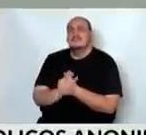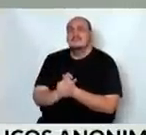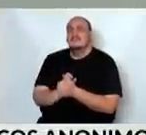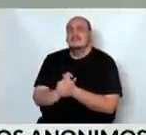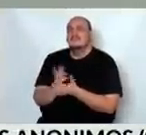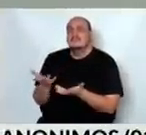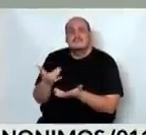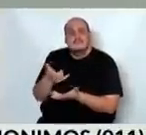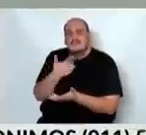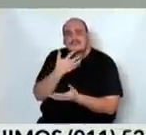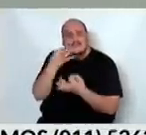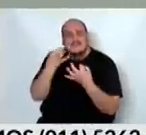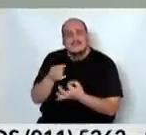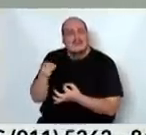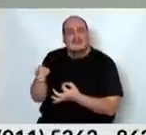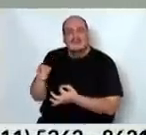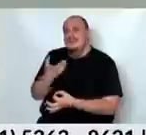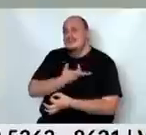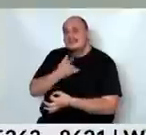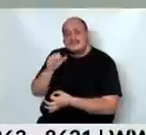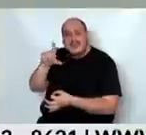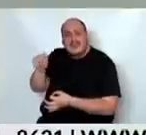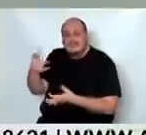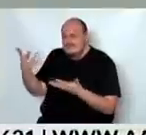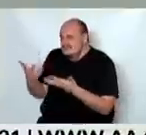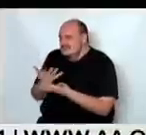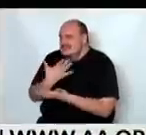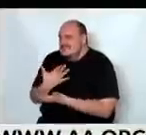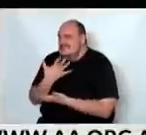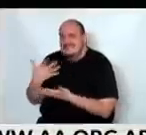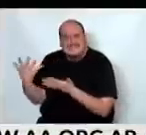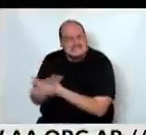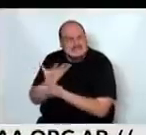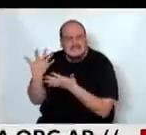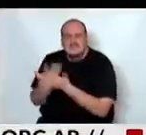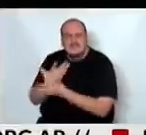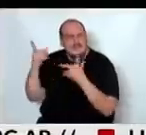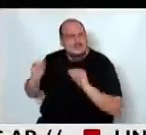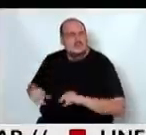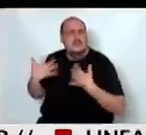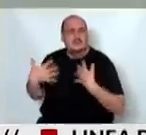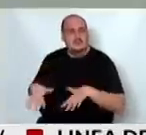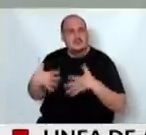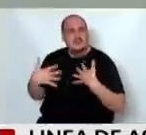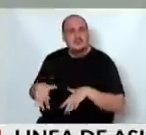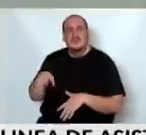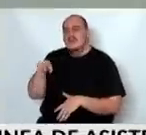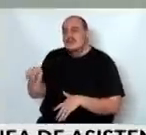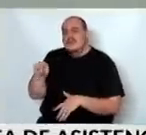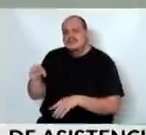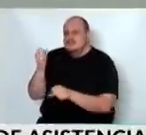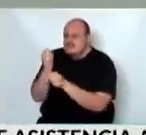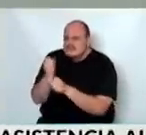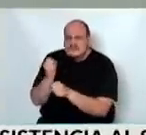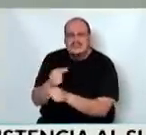te puedo asegurar que Franco sufrió muchísimo su adicción. La sufrió. Él quería trabajar,